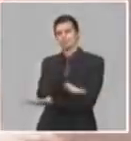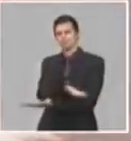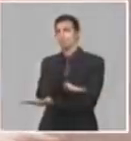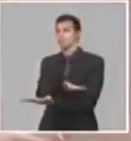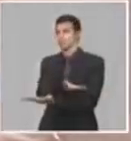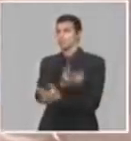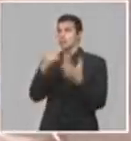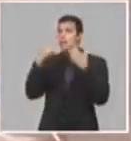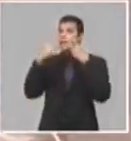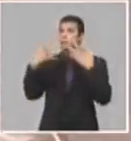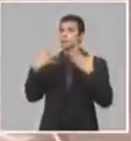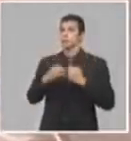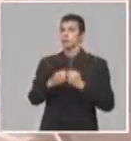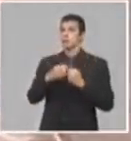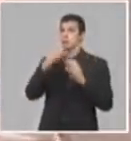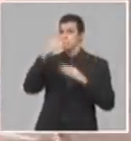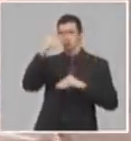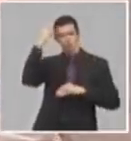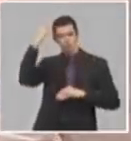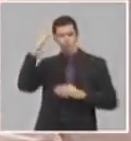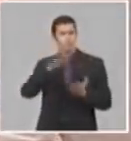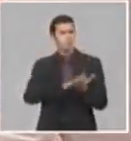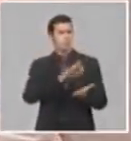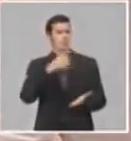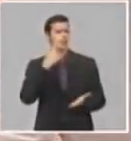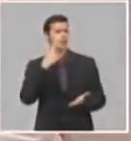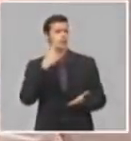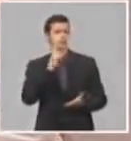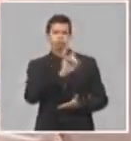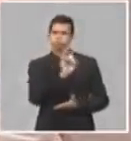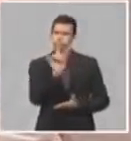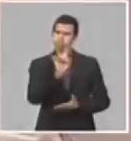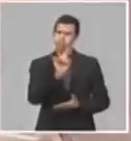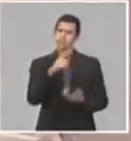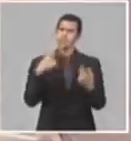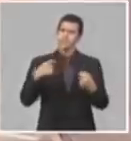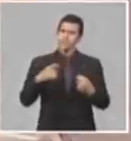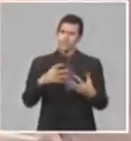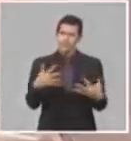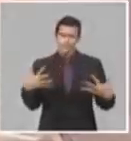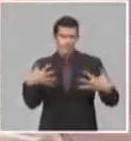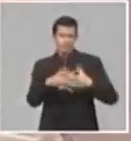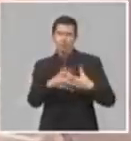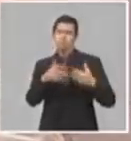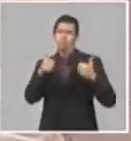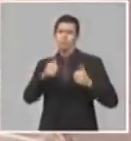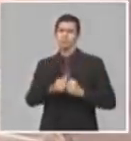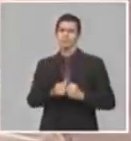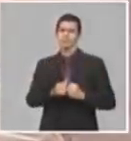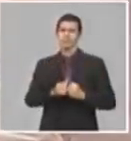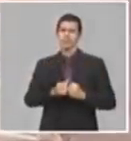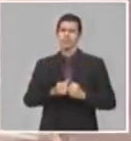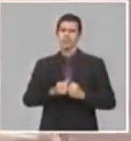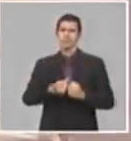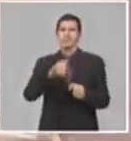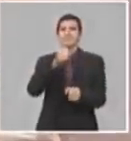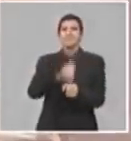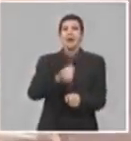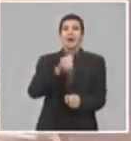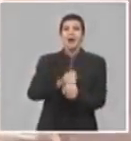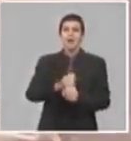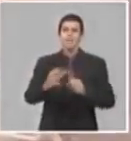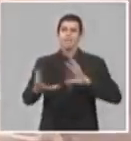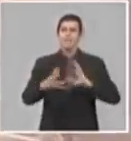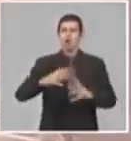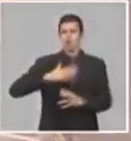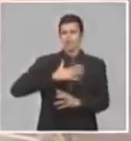se puede aplicar a los contratos que tendrán que existir con el cliente que va a recibir esa